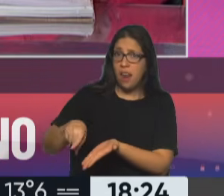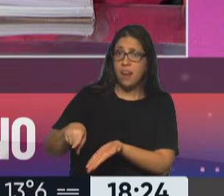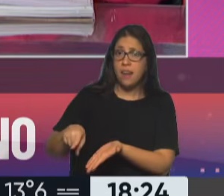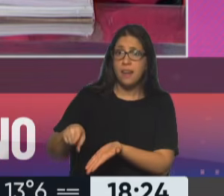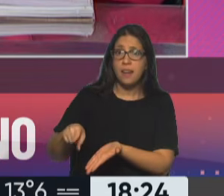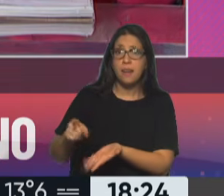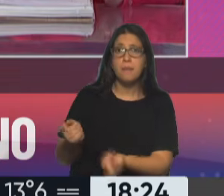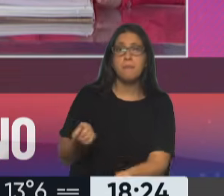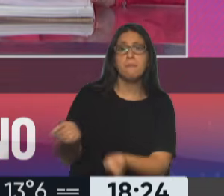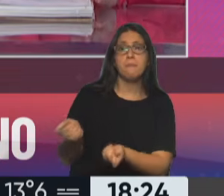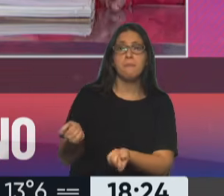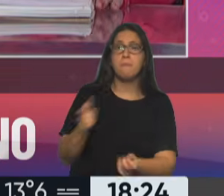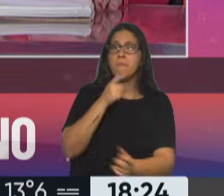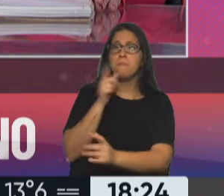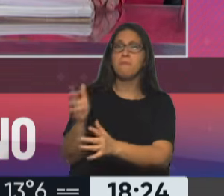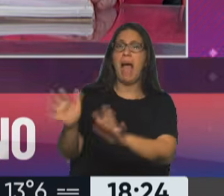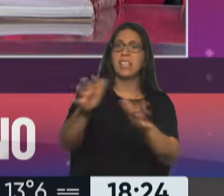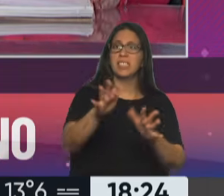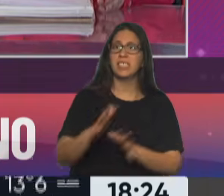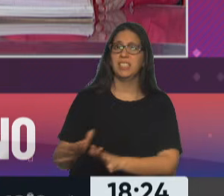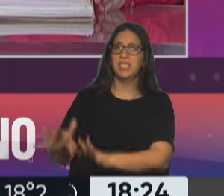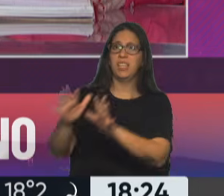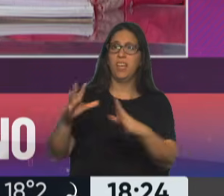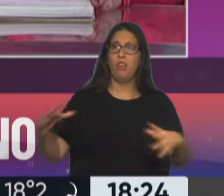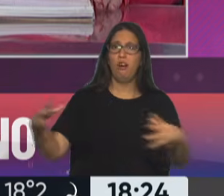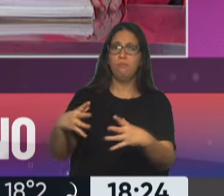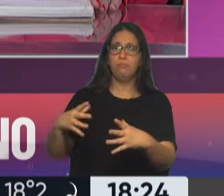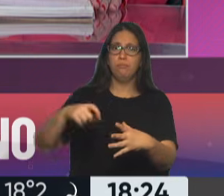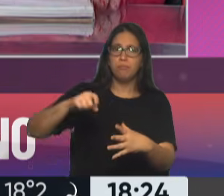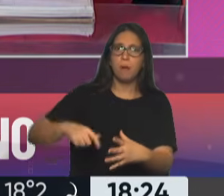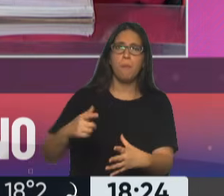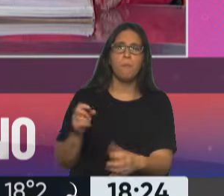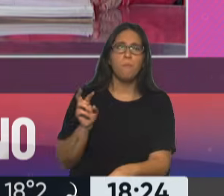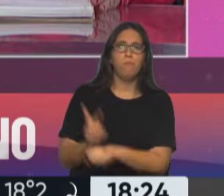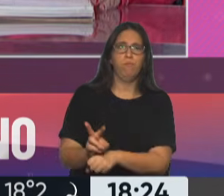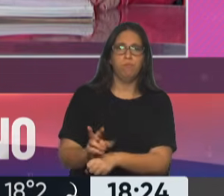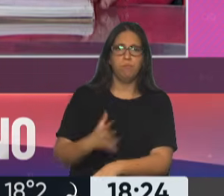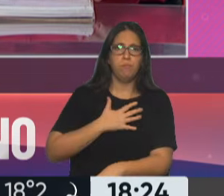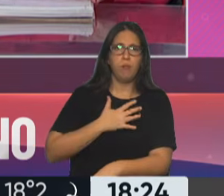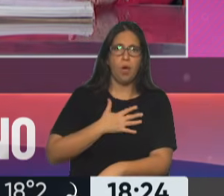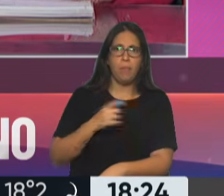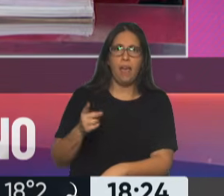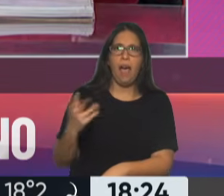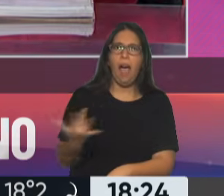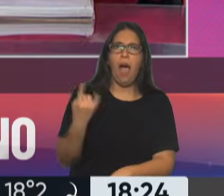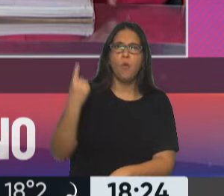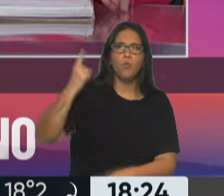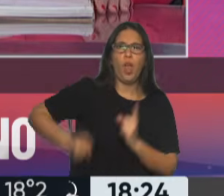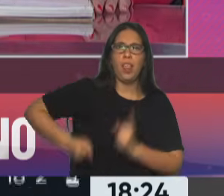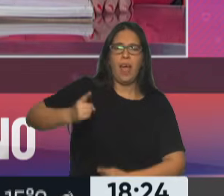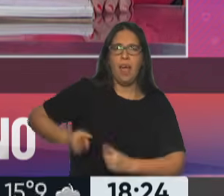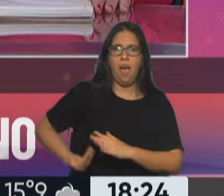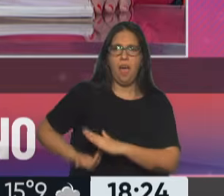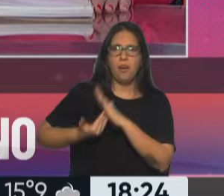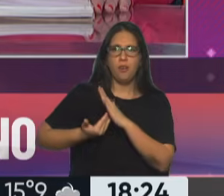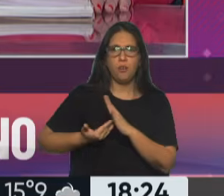un régimen más parecido a ellos, ¿no? Digamos, un régimen más nacionalista, autoritario, pero que pueda sentarse a